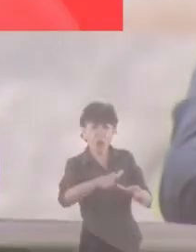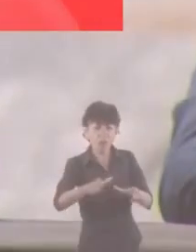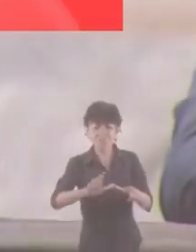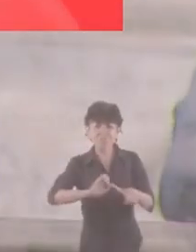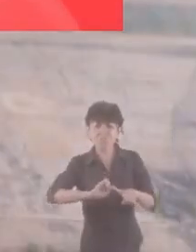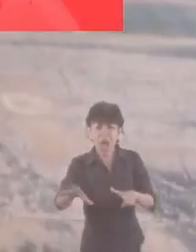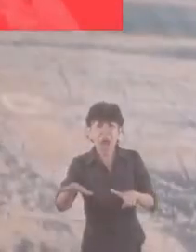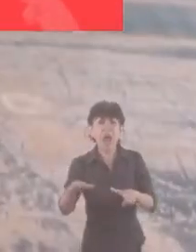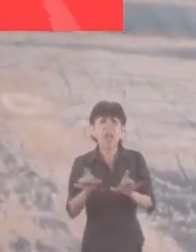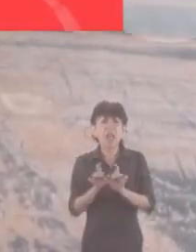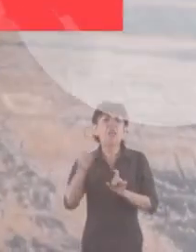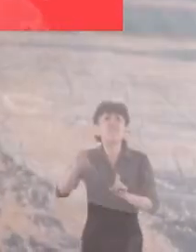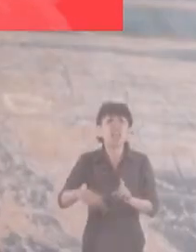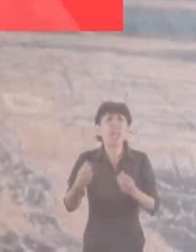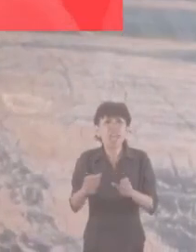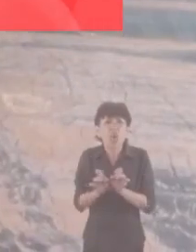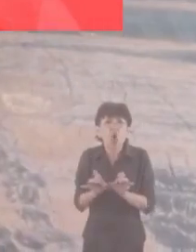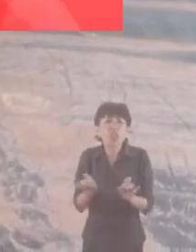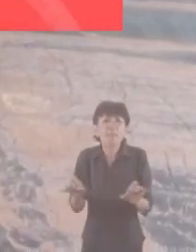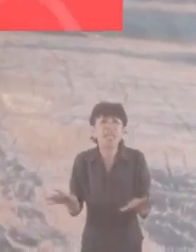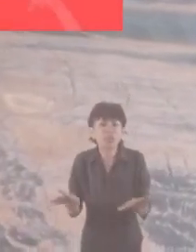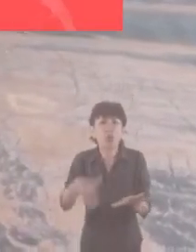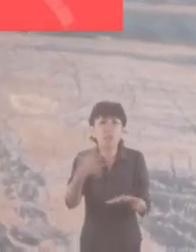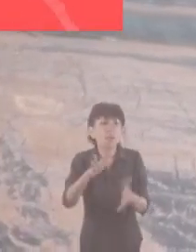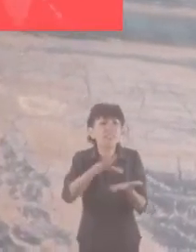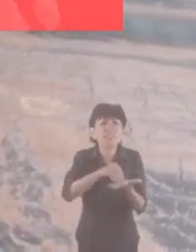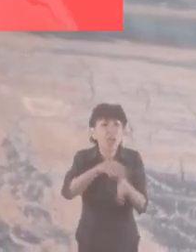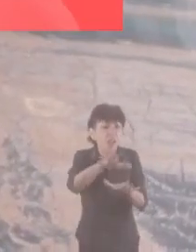las napas de la misma tierra que queremos usar para producir.